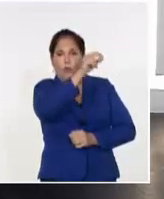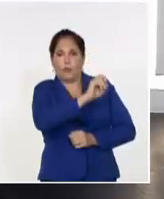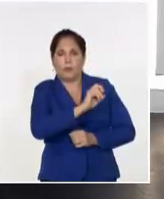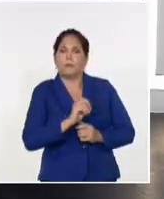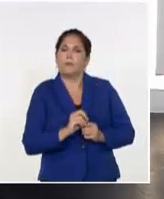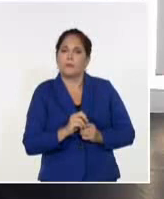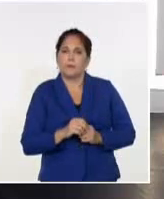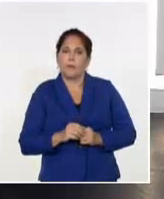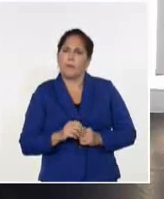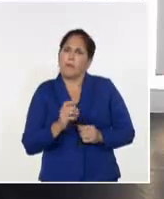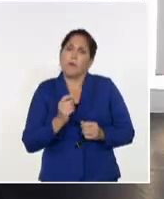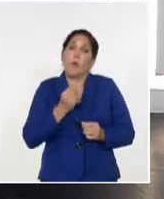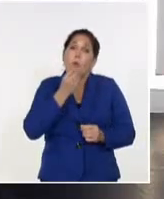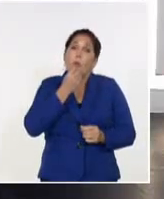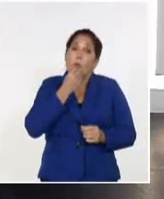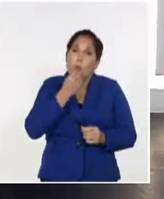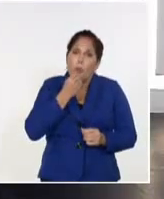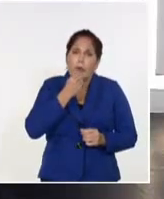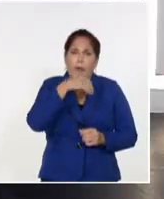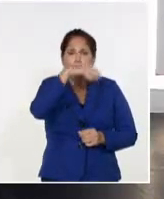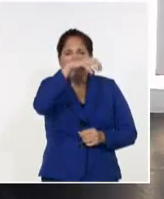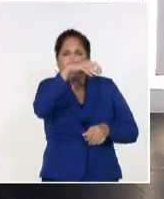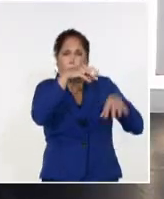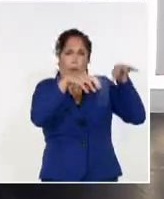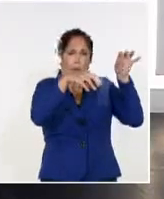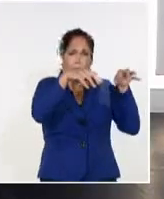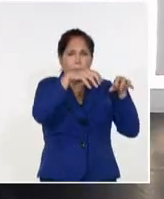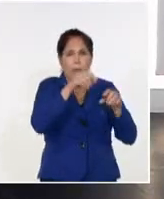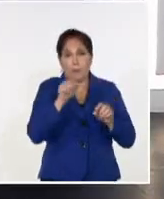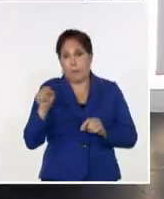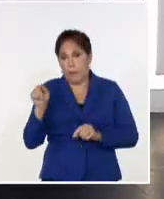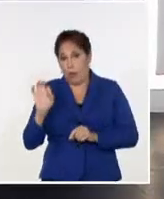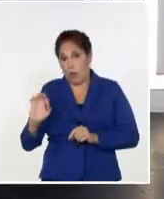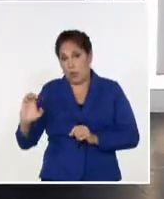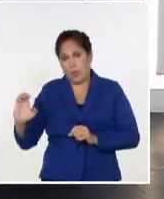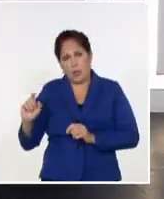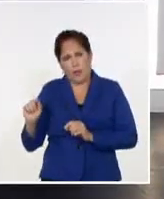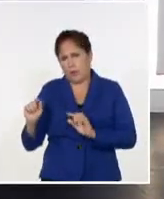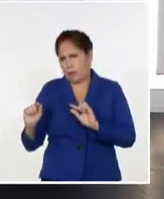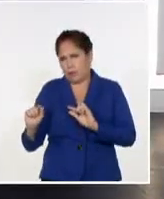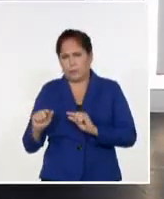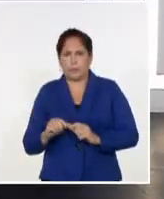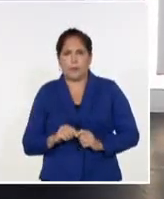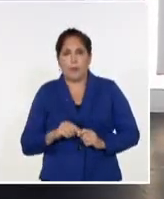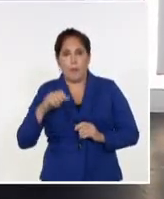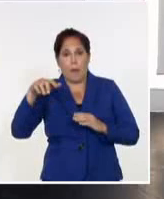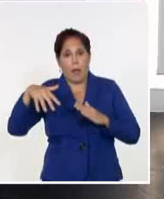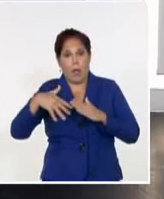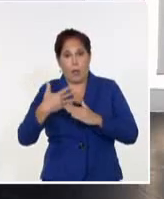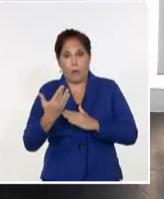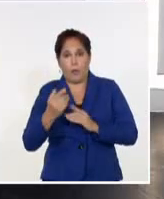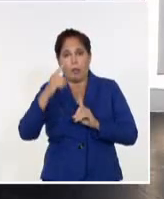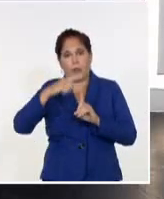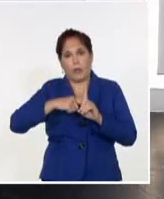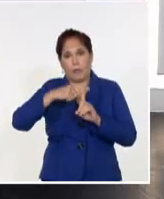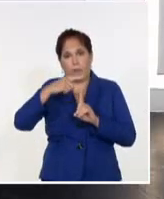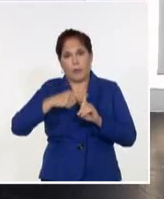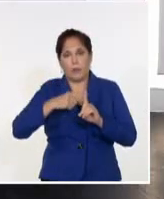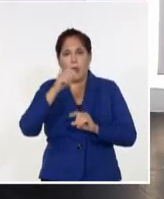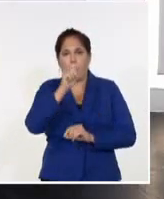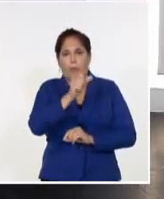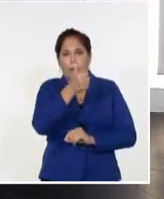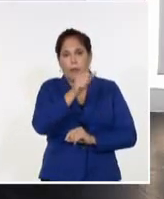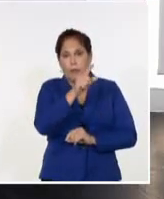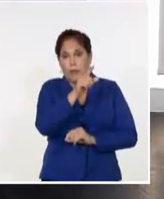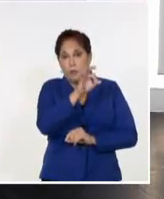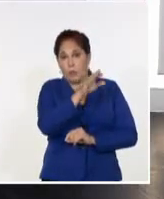solo aisladas lluvias que serán más escasas en el resto del territorio. Y en la madrugada las temperaturas mínimas estarán entre 18 y